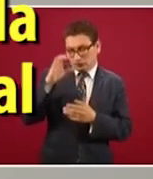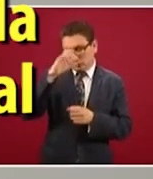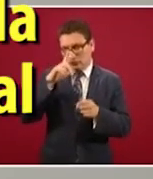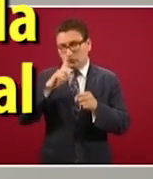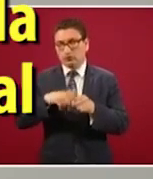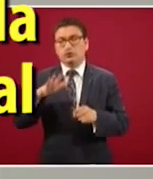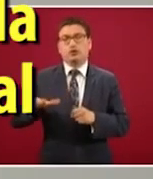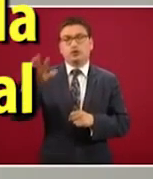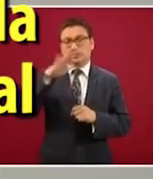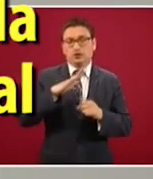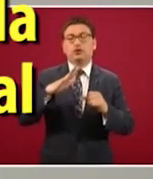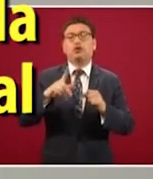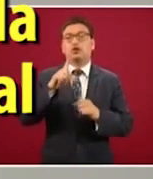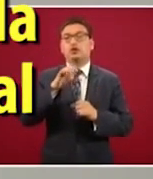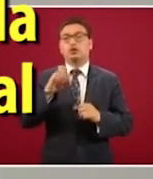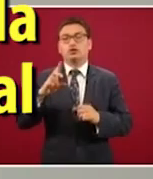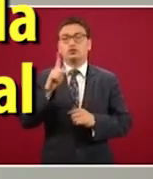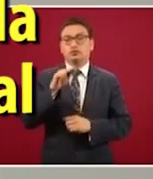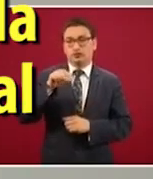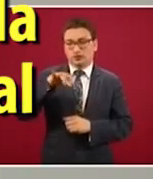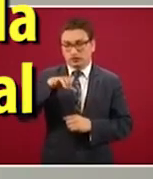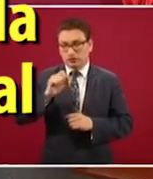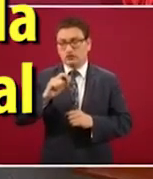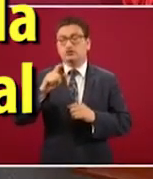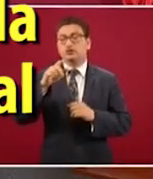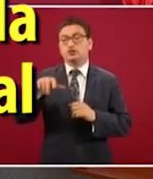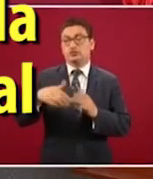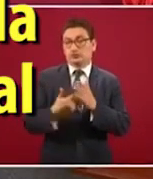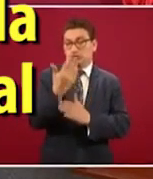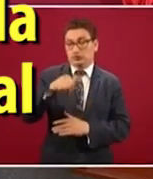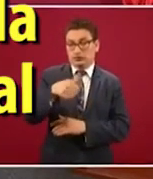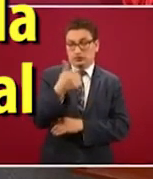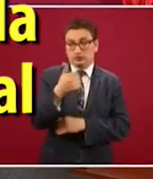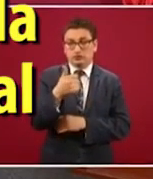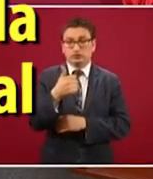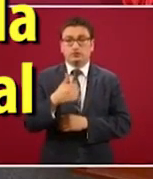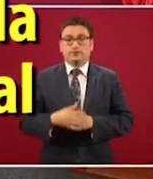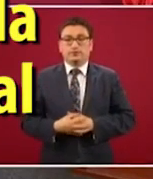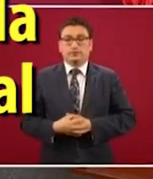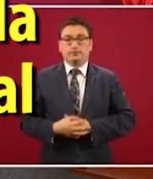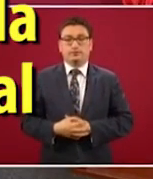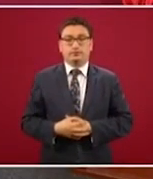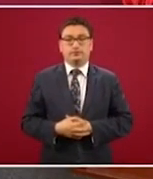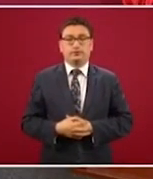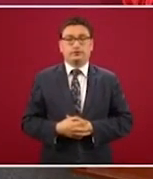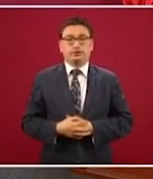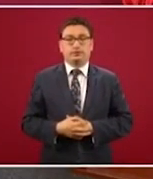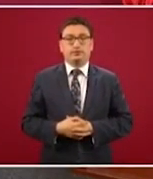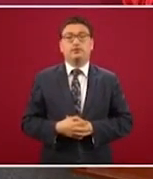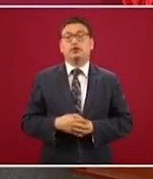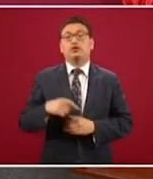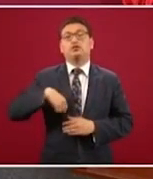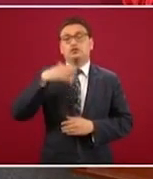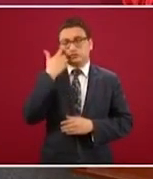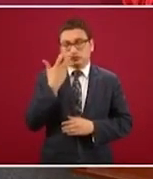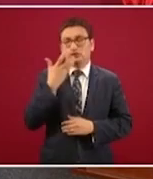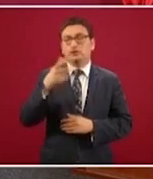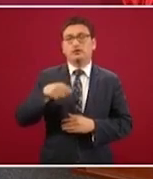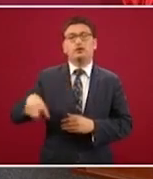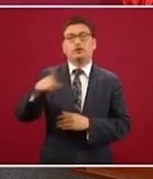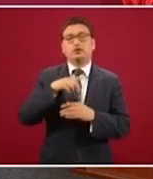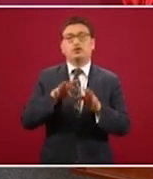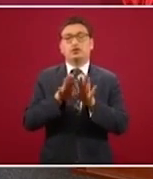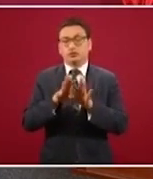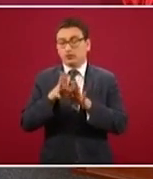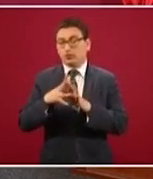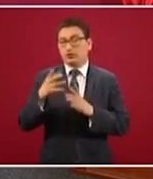Ricardo Rodríguez Vargas renunció a la dirección del Instituto para devolver al pueblo lo robado, instancia que se encarga de las subastas en Los Pinos. De